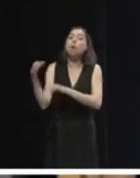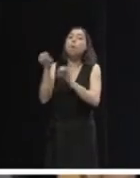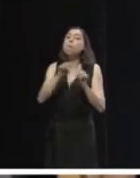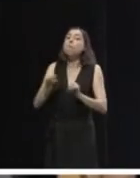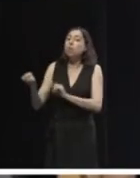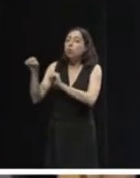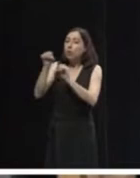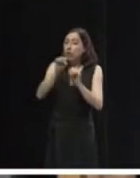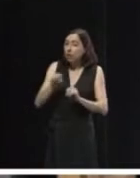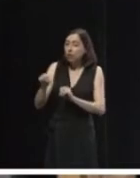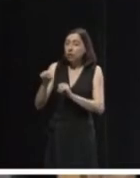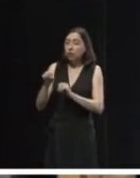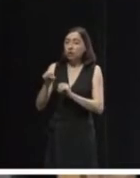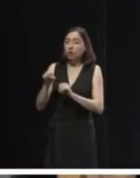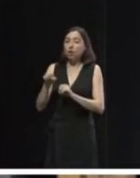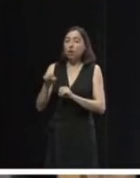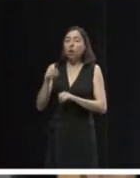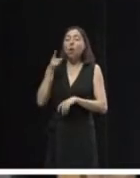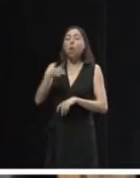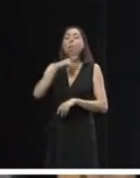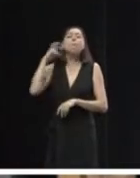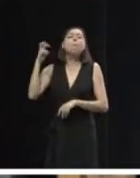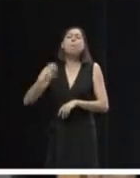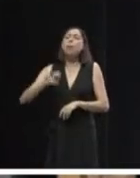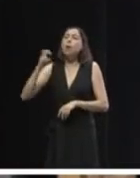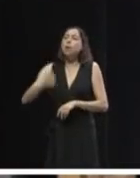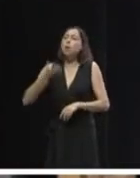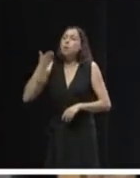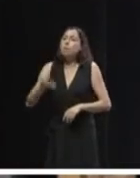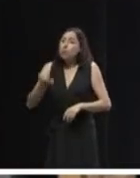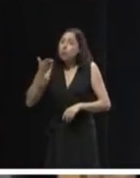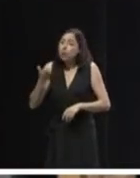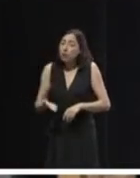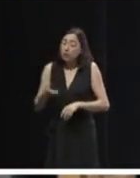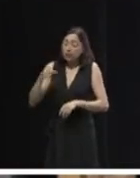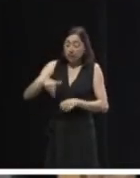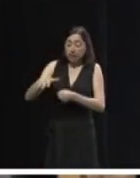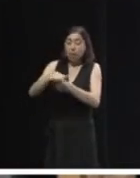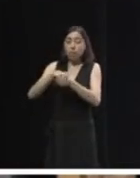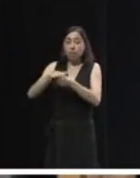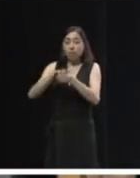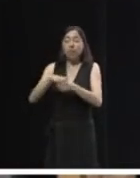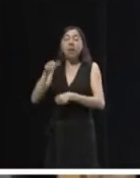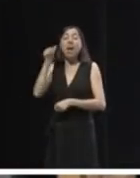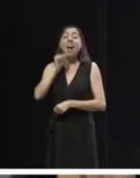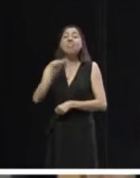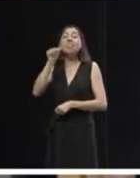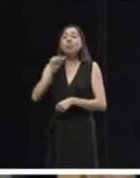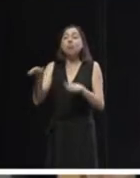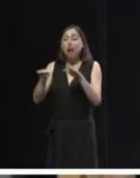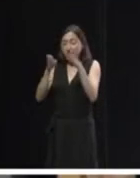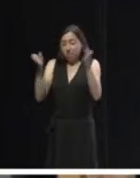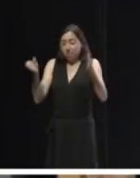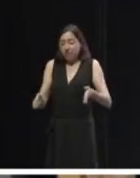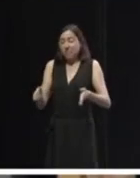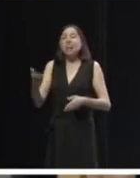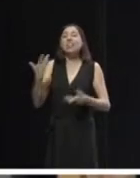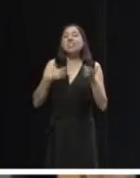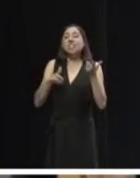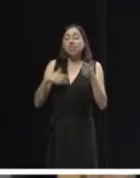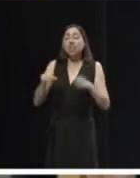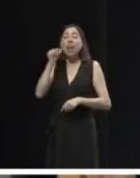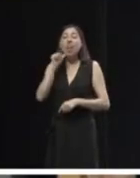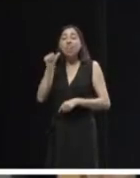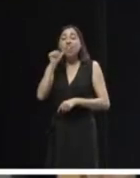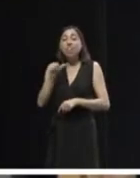un valor importantísimo que tenemos en esta provincia, la aceituna de mesa sevillana. La aceituna de mesa